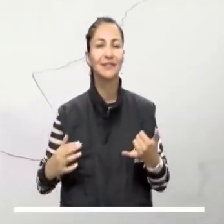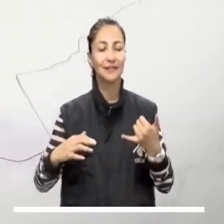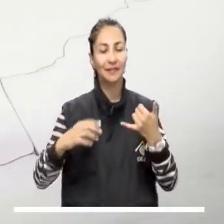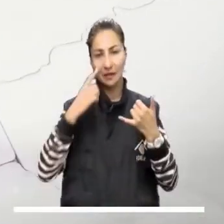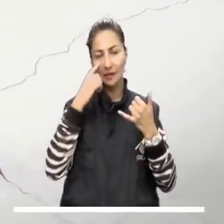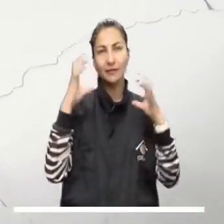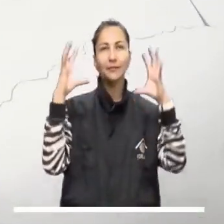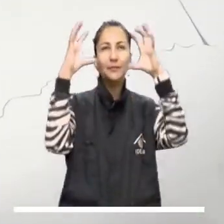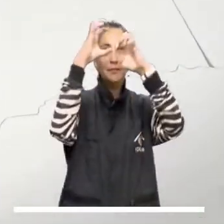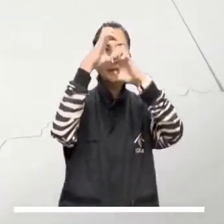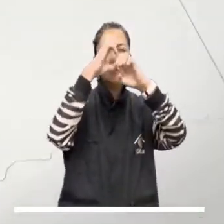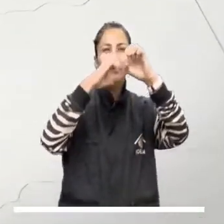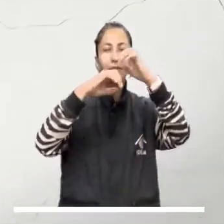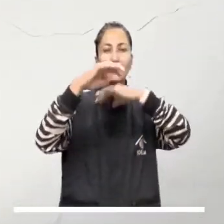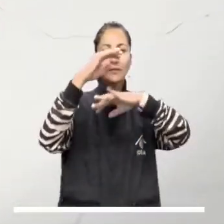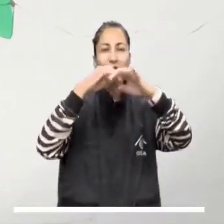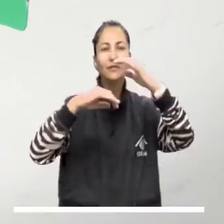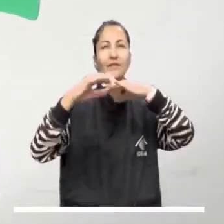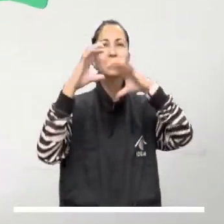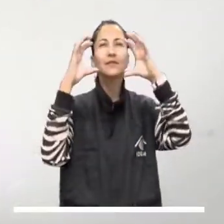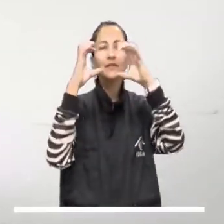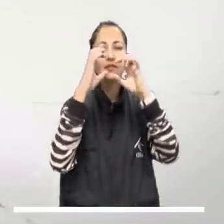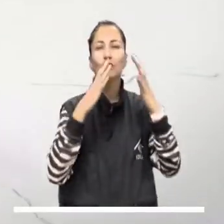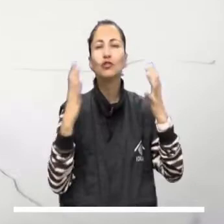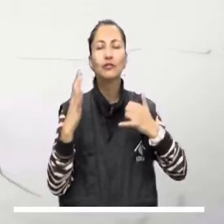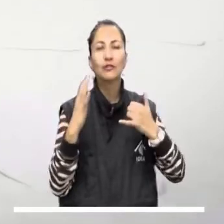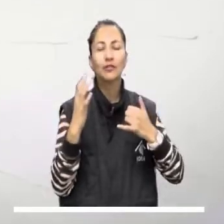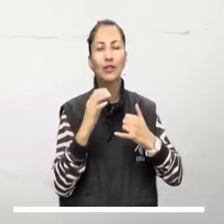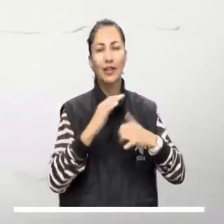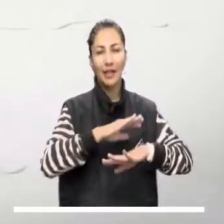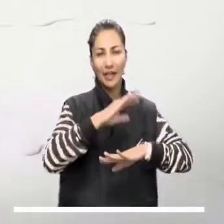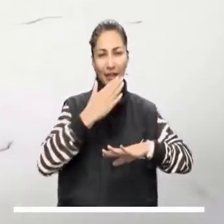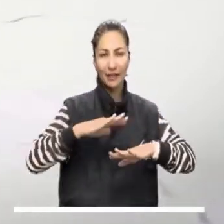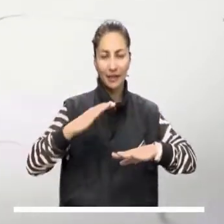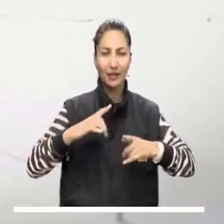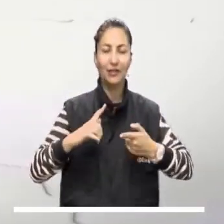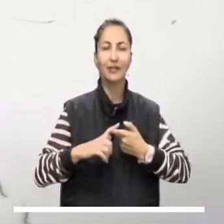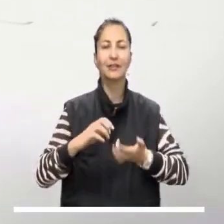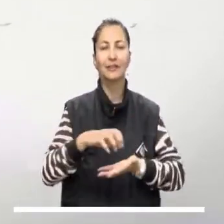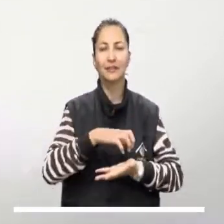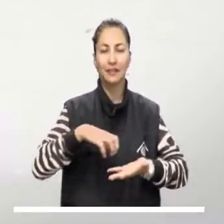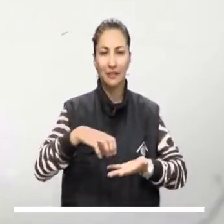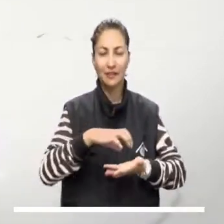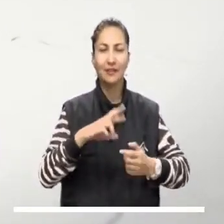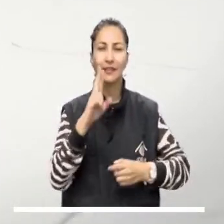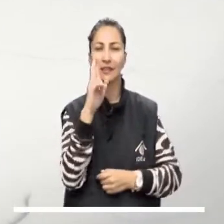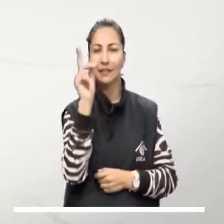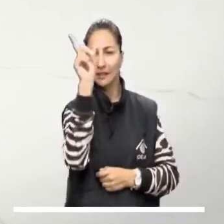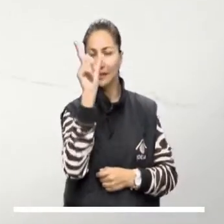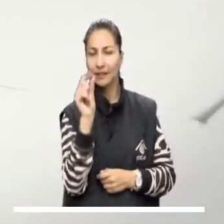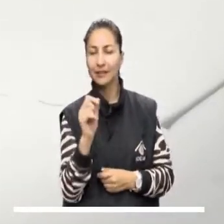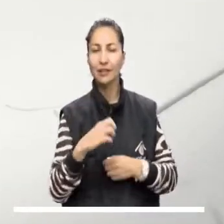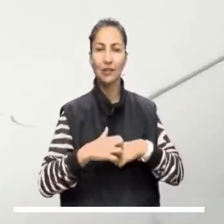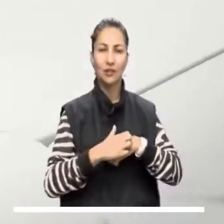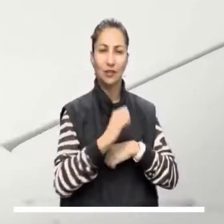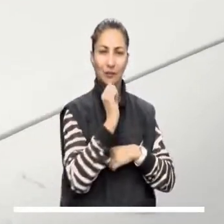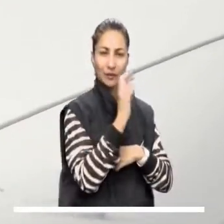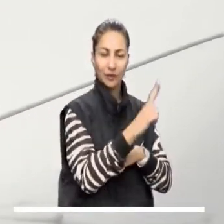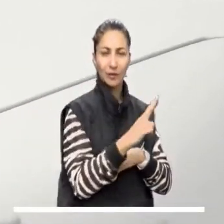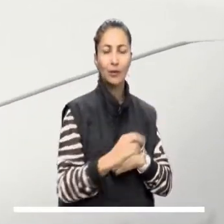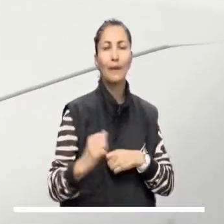Cauca. Cielo cubierto por nubes y lluvias ligeras se estiman en sectores del occidente de Antioquia,